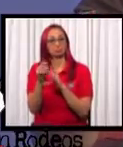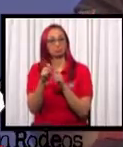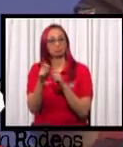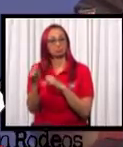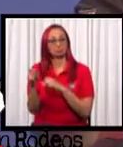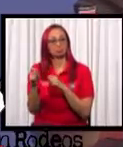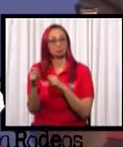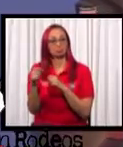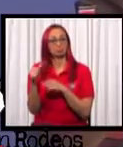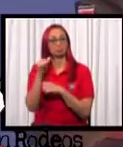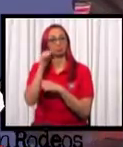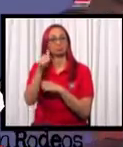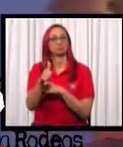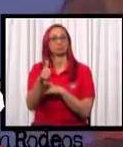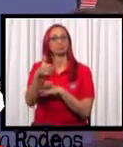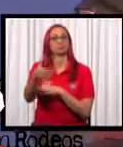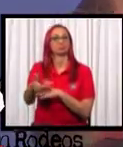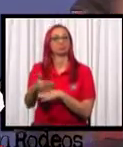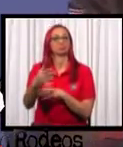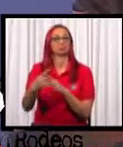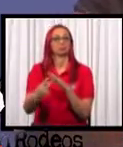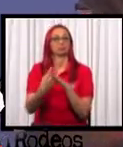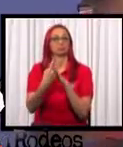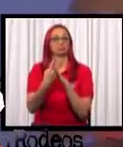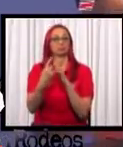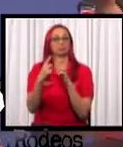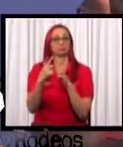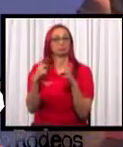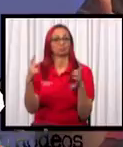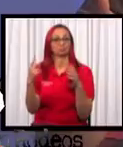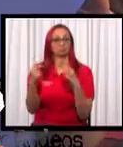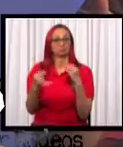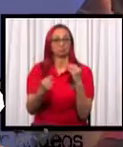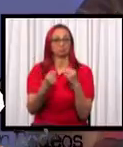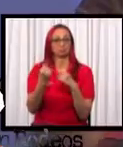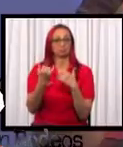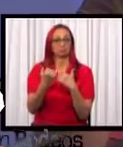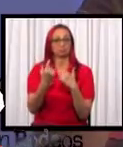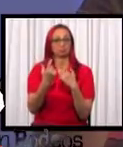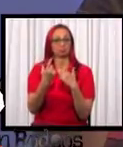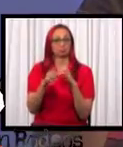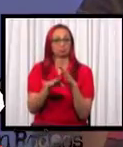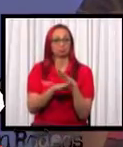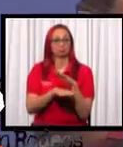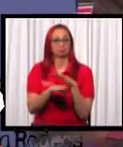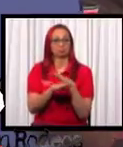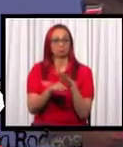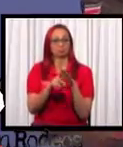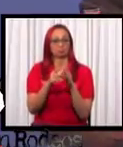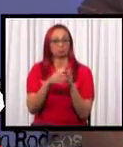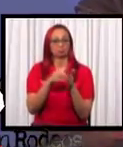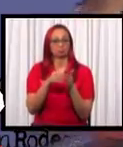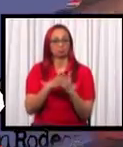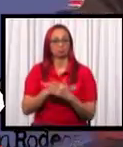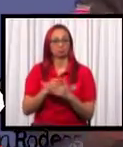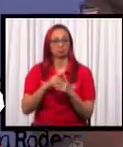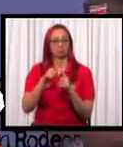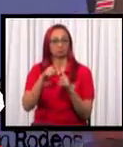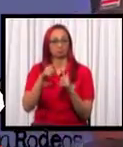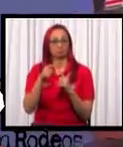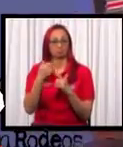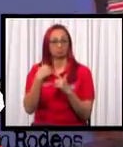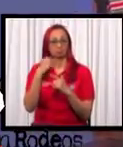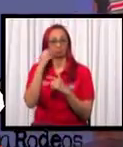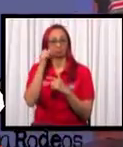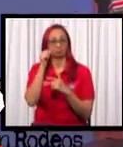siguiente se había disparado exorbitantemente los precios de los granos básicos y del arroz. Y aquí el señor Oscar Arias, lo repito,